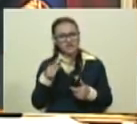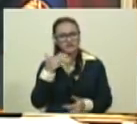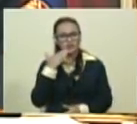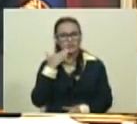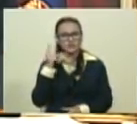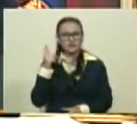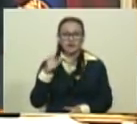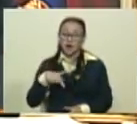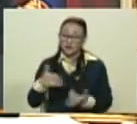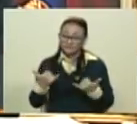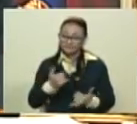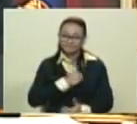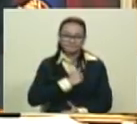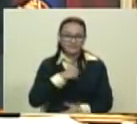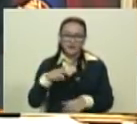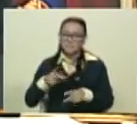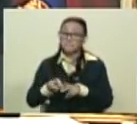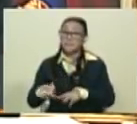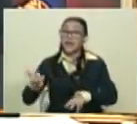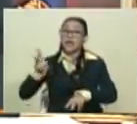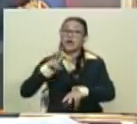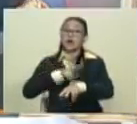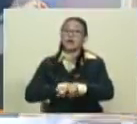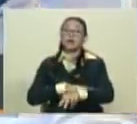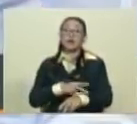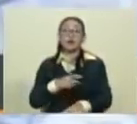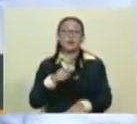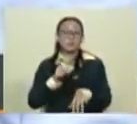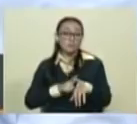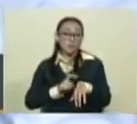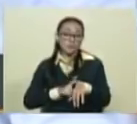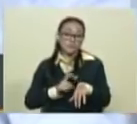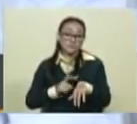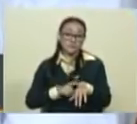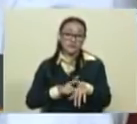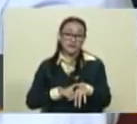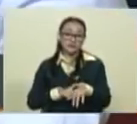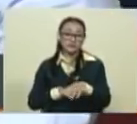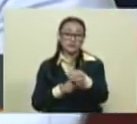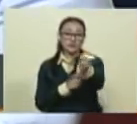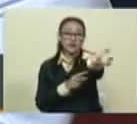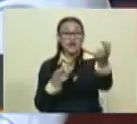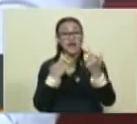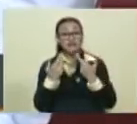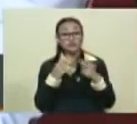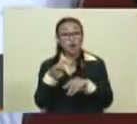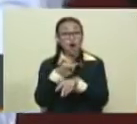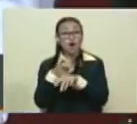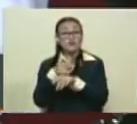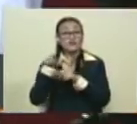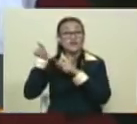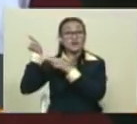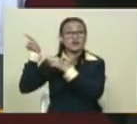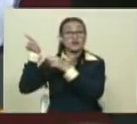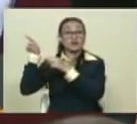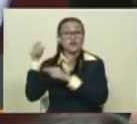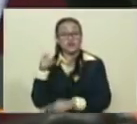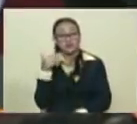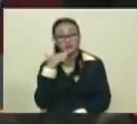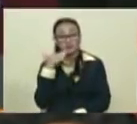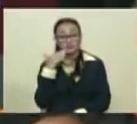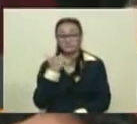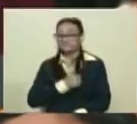lamentablemente, estamos en el peor momento de la relación con el gobierno de los Estados Unidos. Y